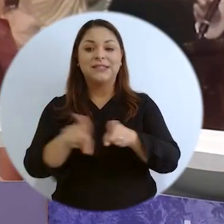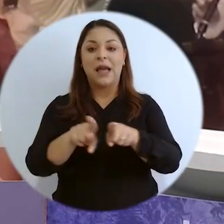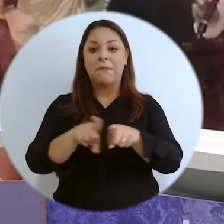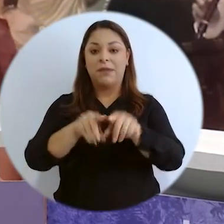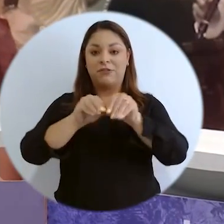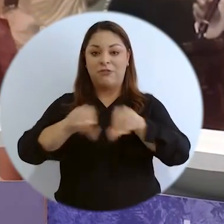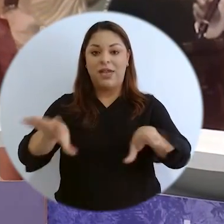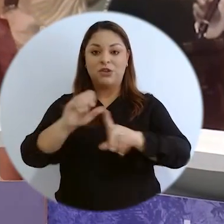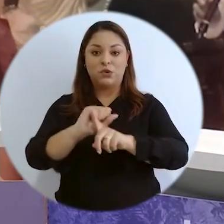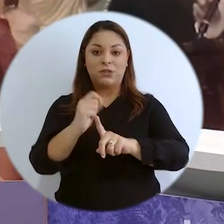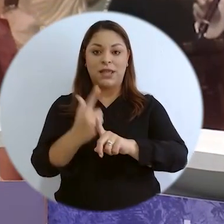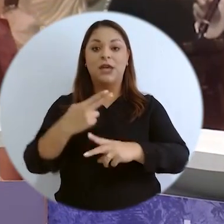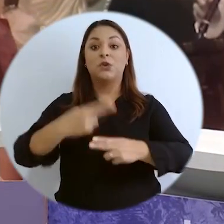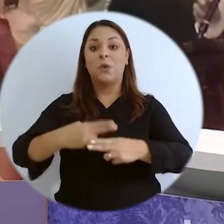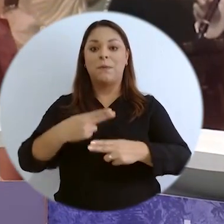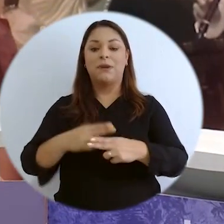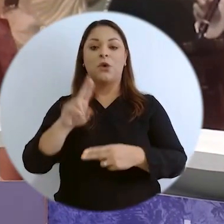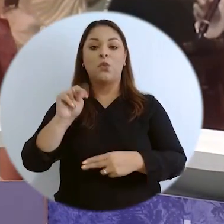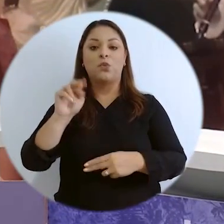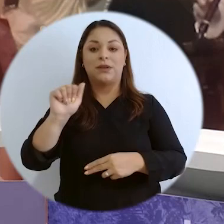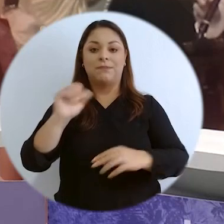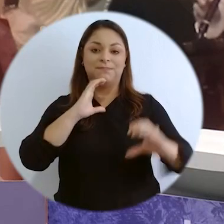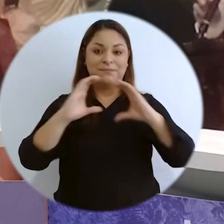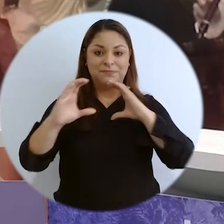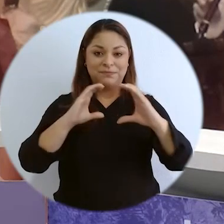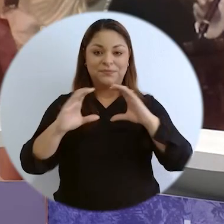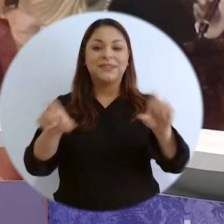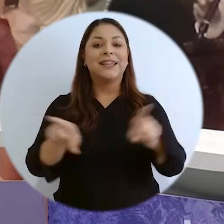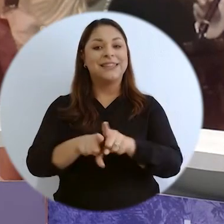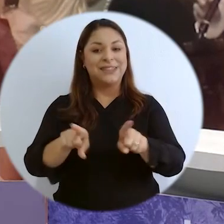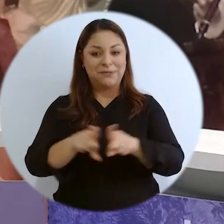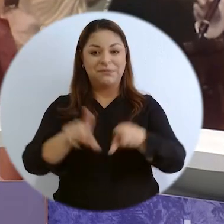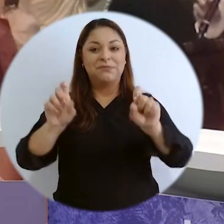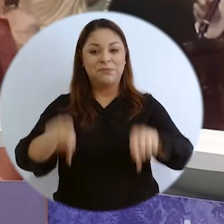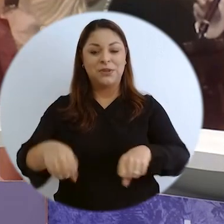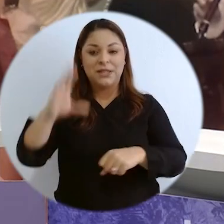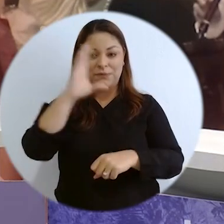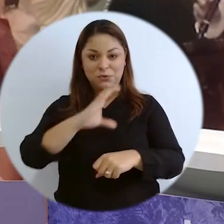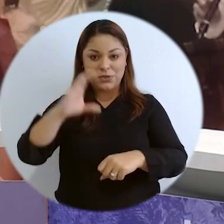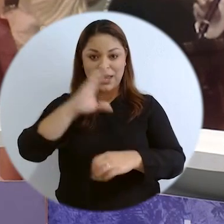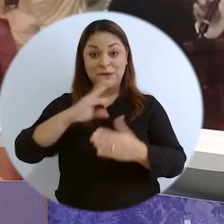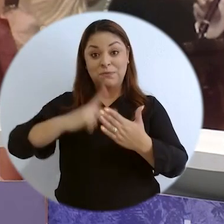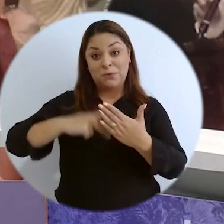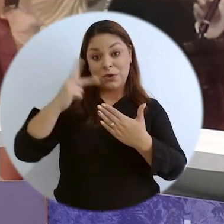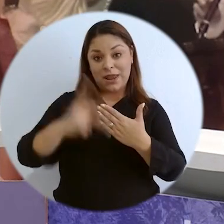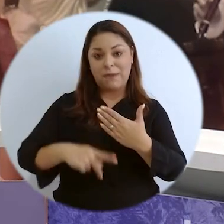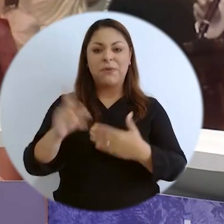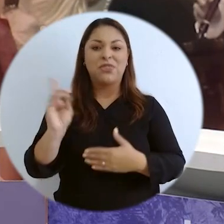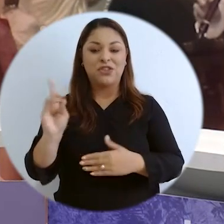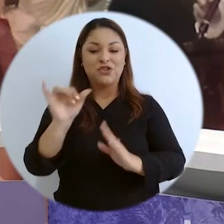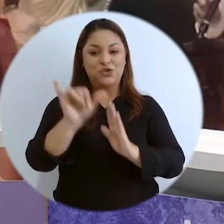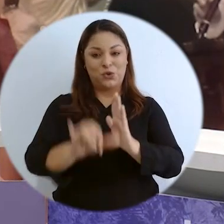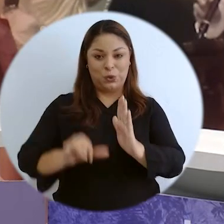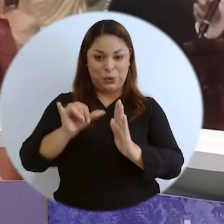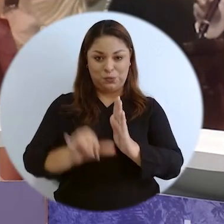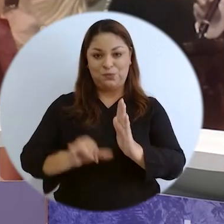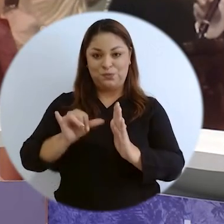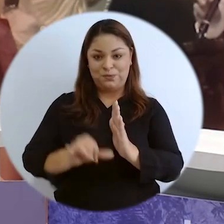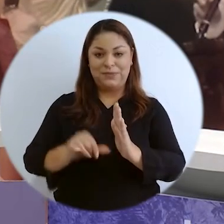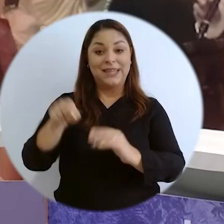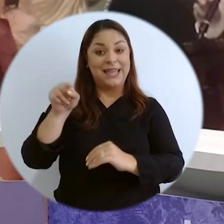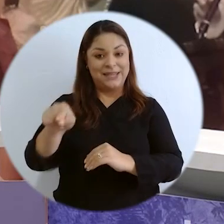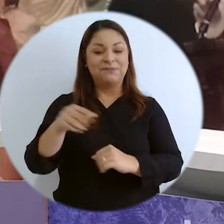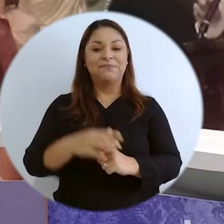www.unacomunica.una.ac.cr. También estamos en redes sociales bajo el nombre de Una Comunica y también pues puede buscar los programas en